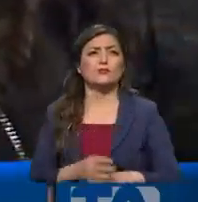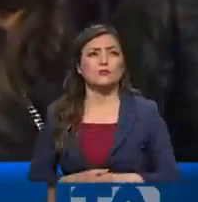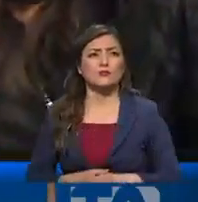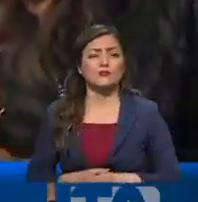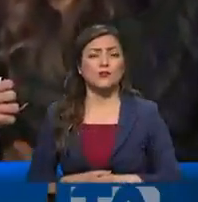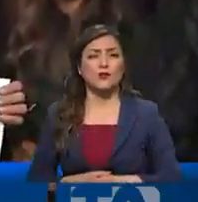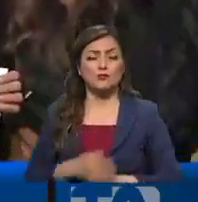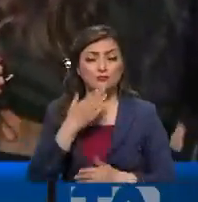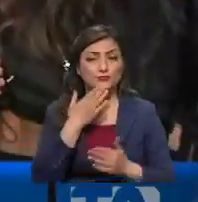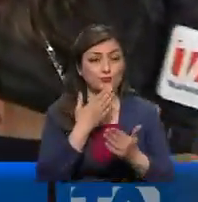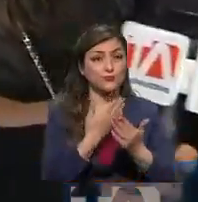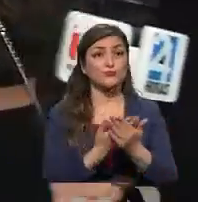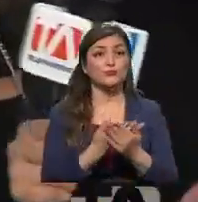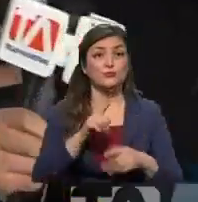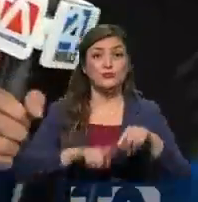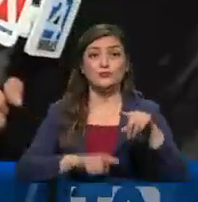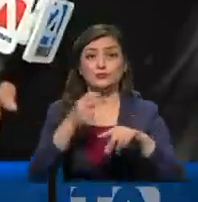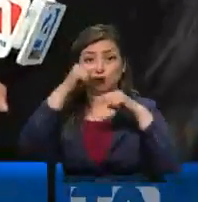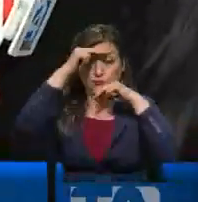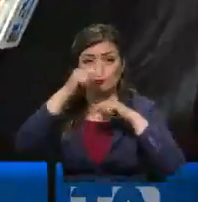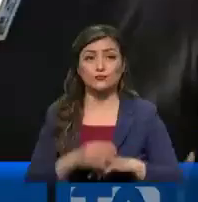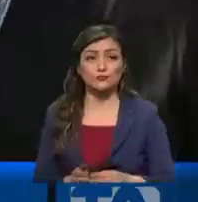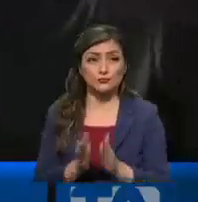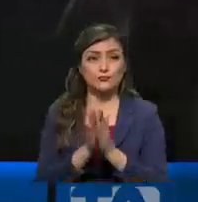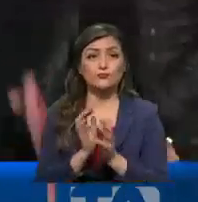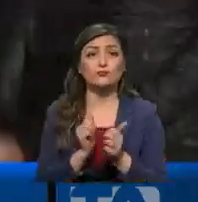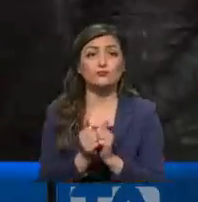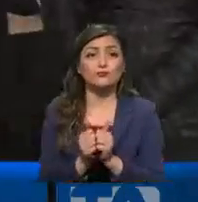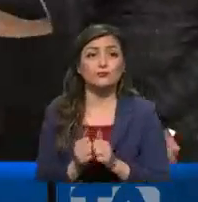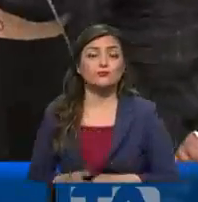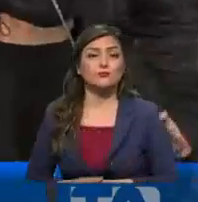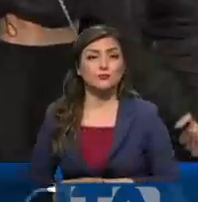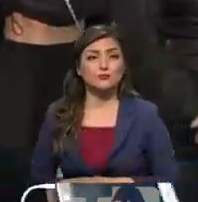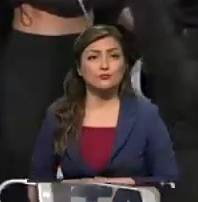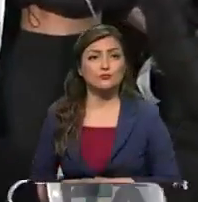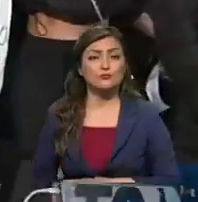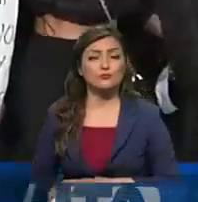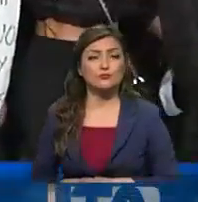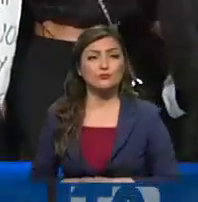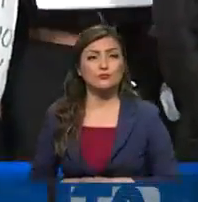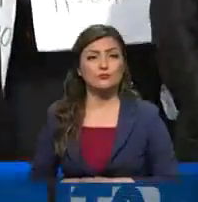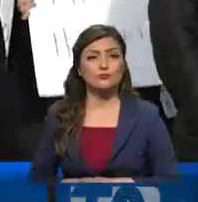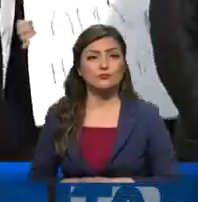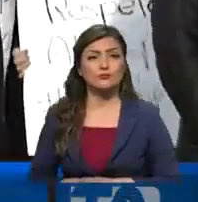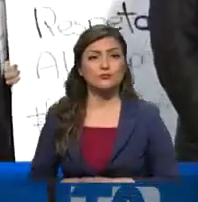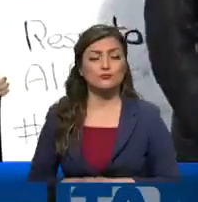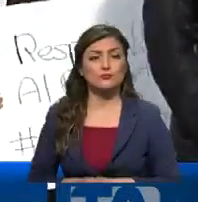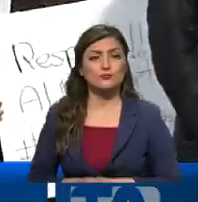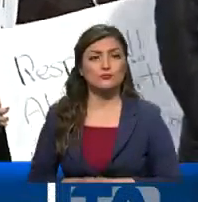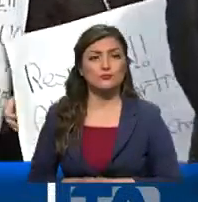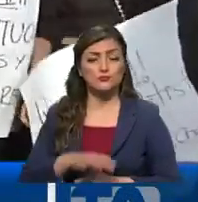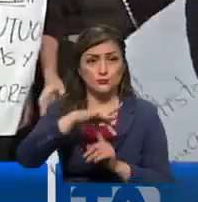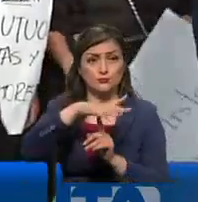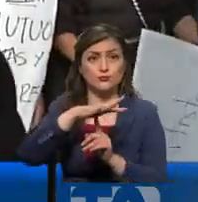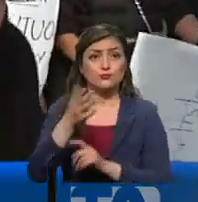amigos televidentes, ya han escuchado ustedes el pedido de estos deportistas, de las decenas de deportistas que están en este momento concentrados aquí en el Parque La